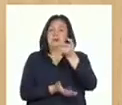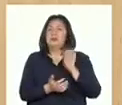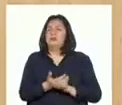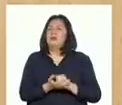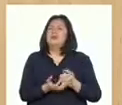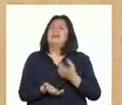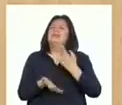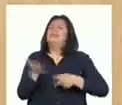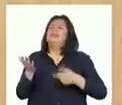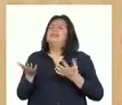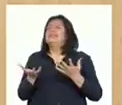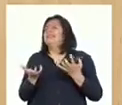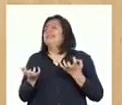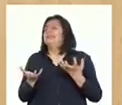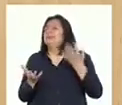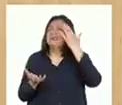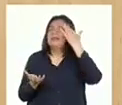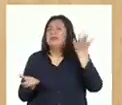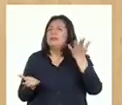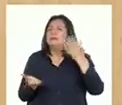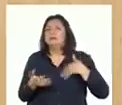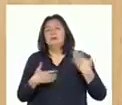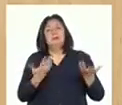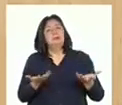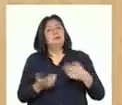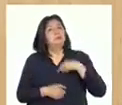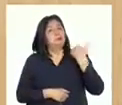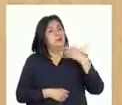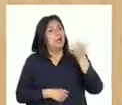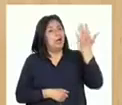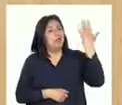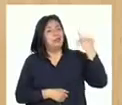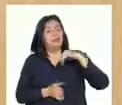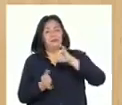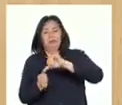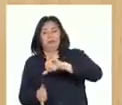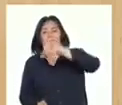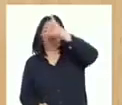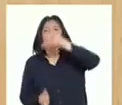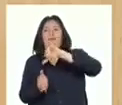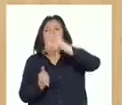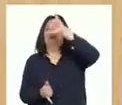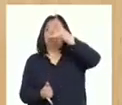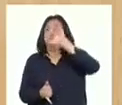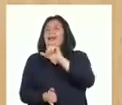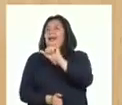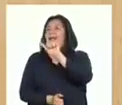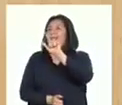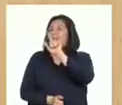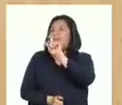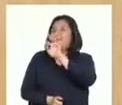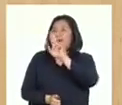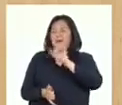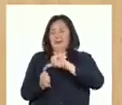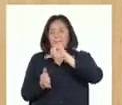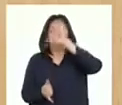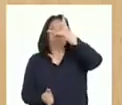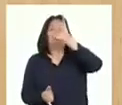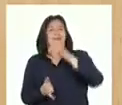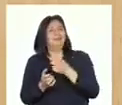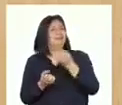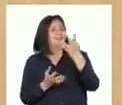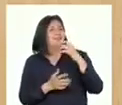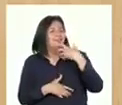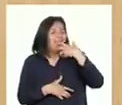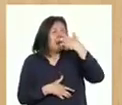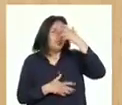caso, ¿qué quisiéramos medir? Podemos medir, como lo hemos hecho antes, la altura del dinosaurio. Mediremos la